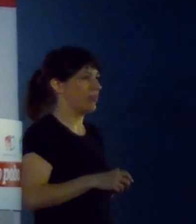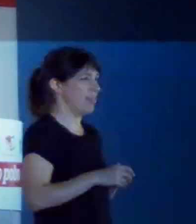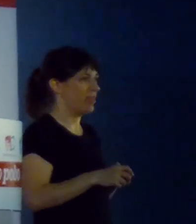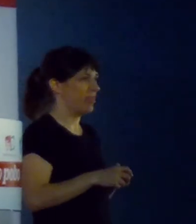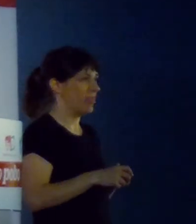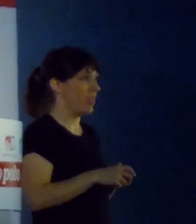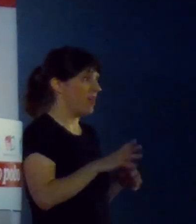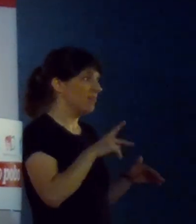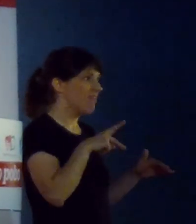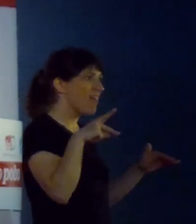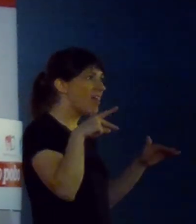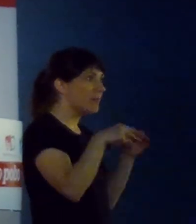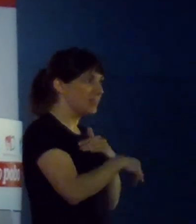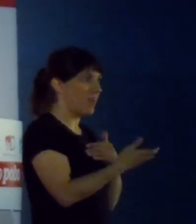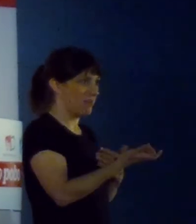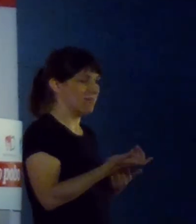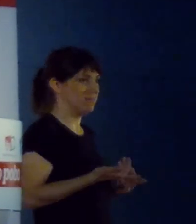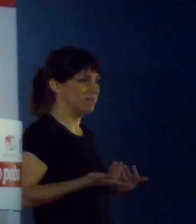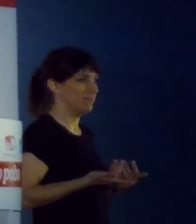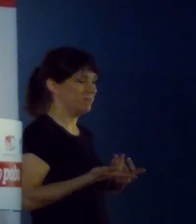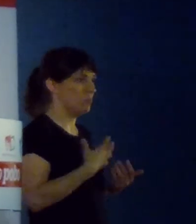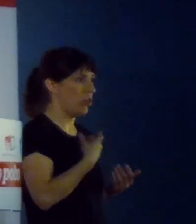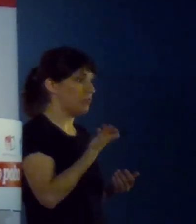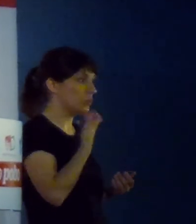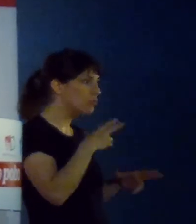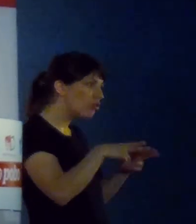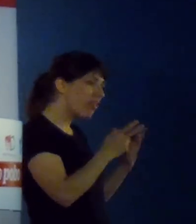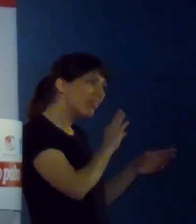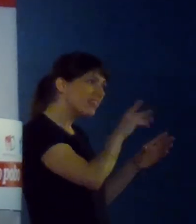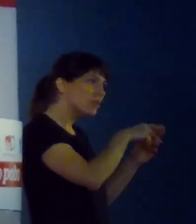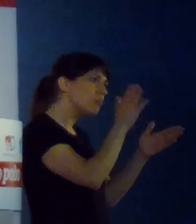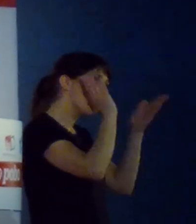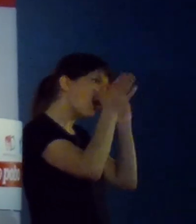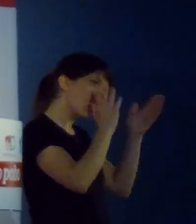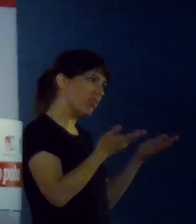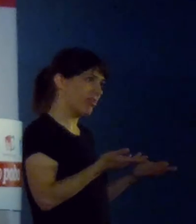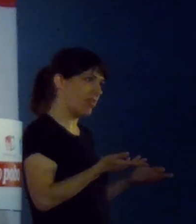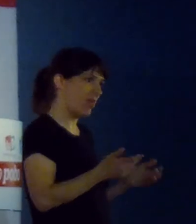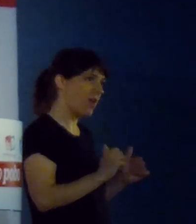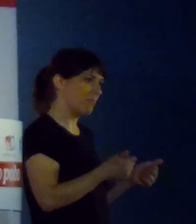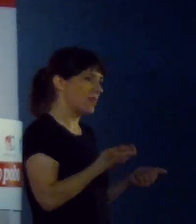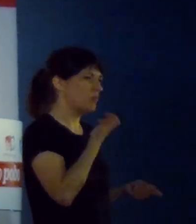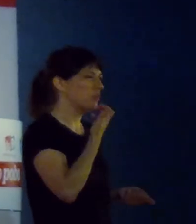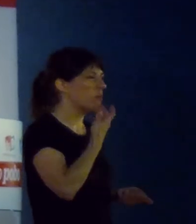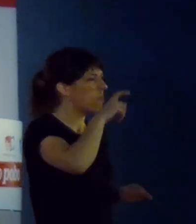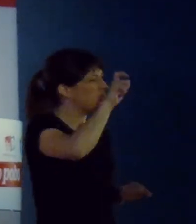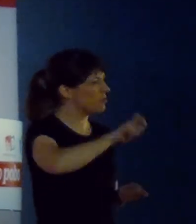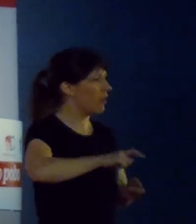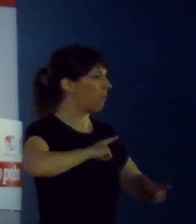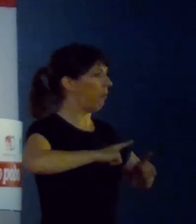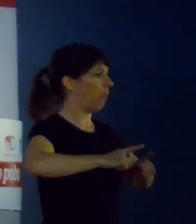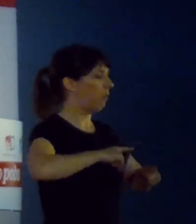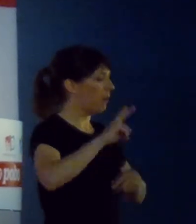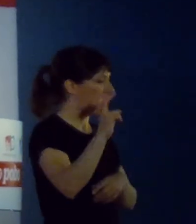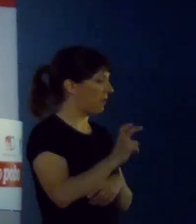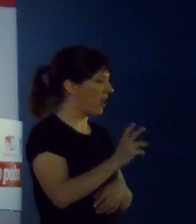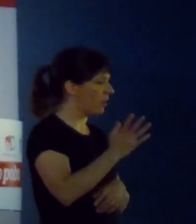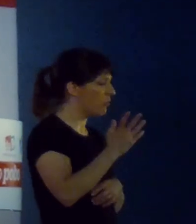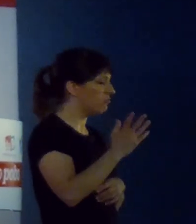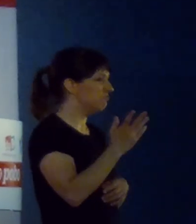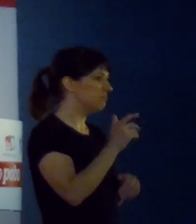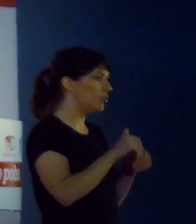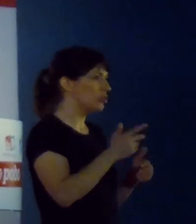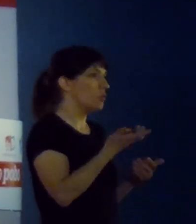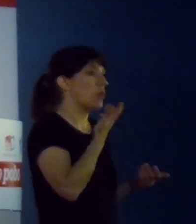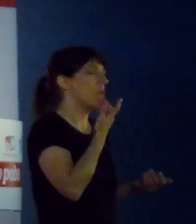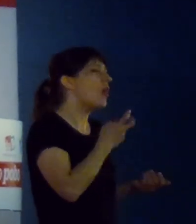se desencadee en espiral na sociedade, que veñan caudillos a pescar o mellor rebote, que haxa